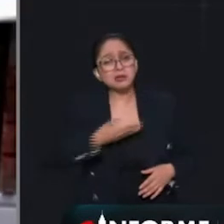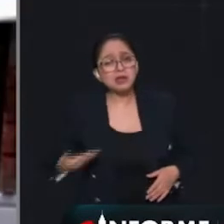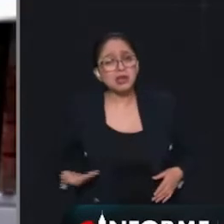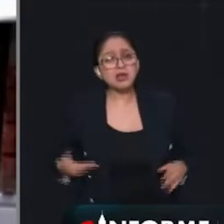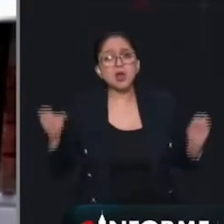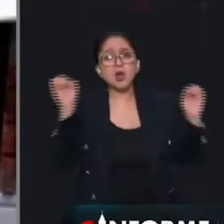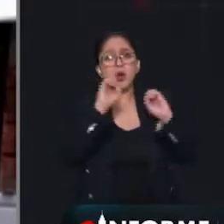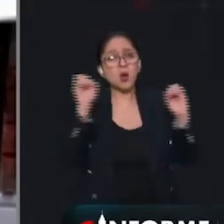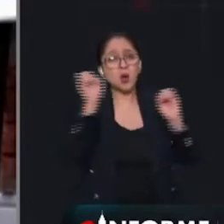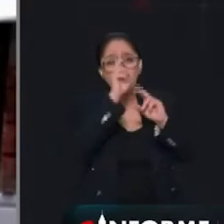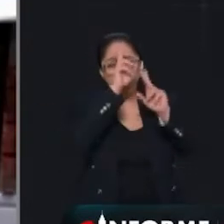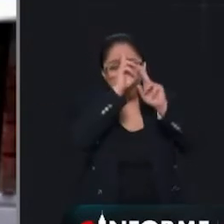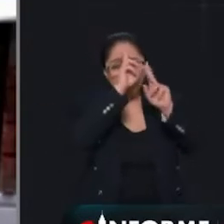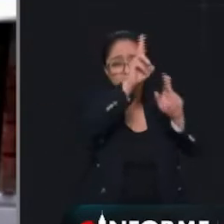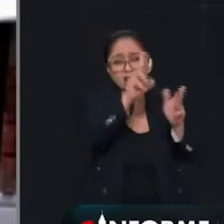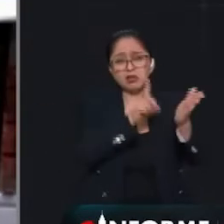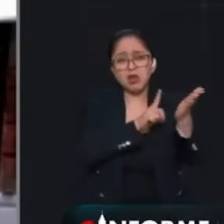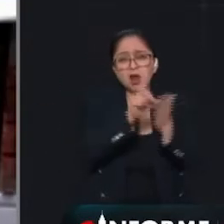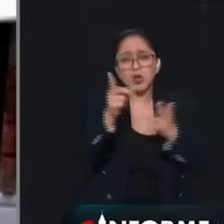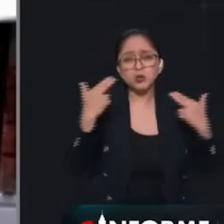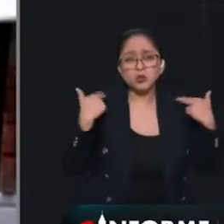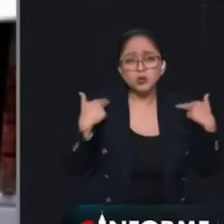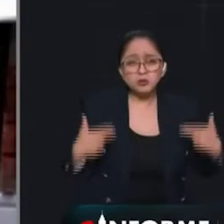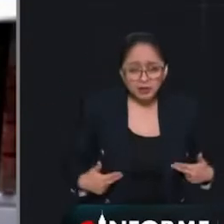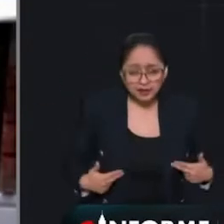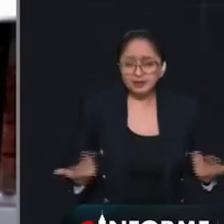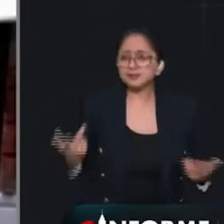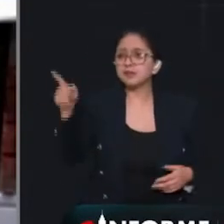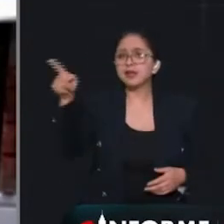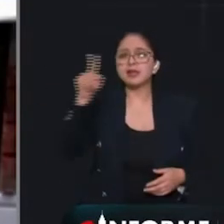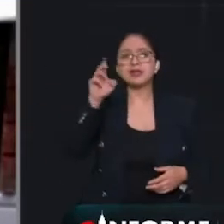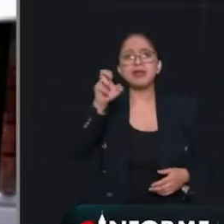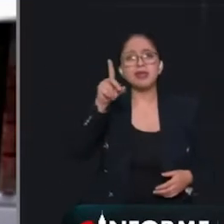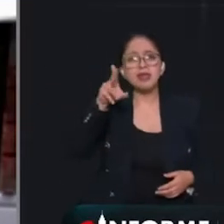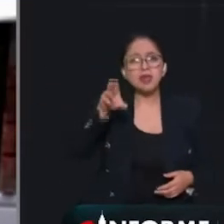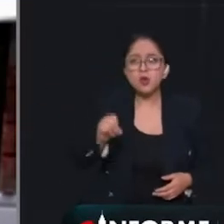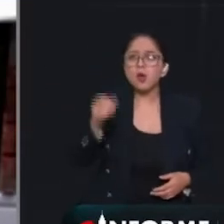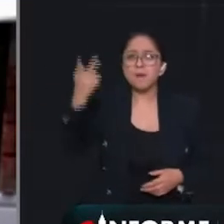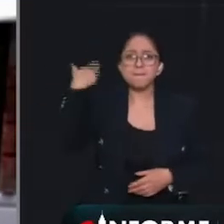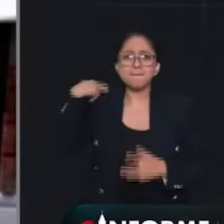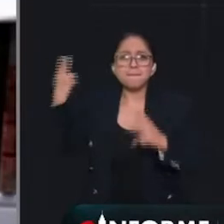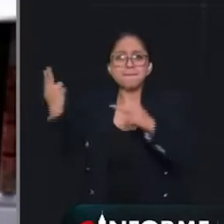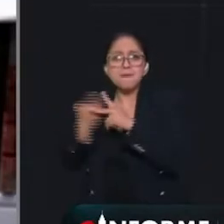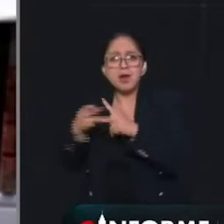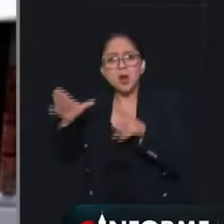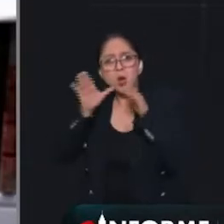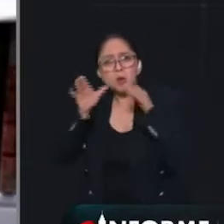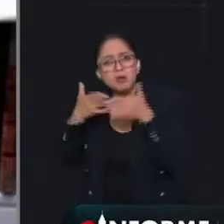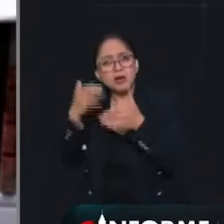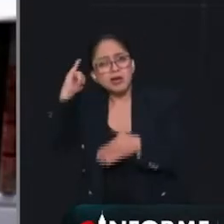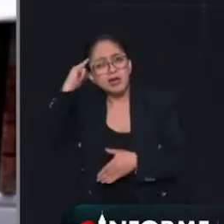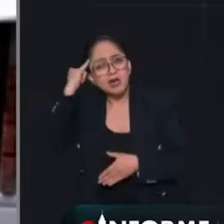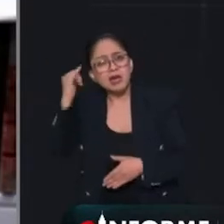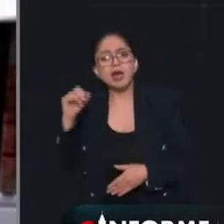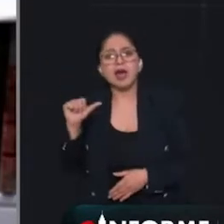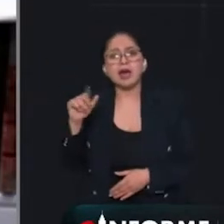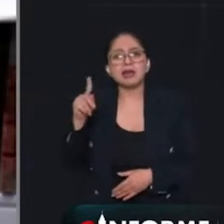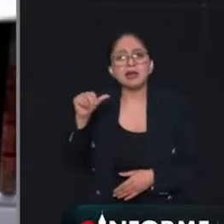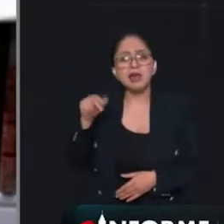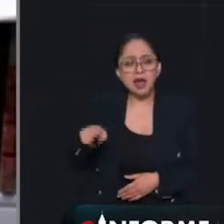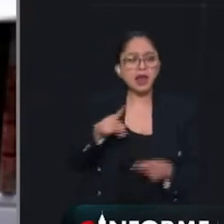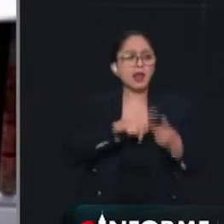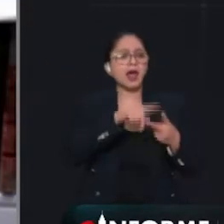derechos humanos. Cedillo tiene el caso de Actial, Vicente Fox tiene el caso de la represión a la APO,